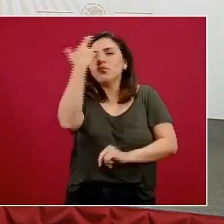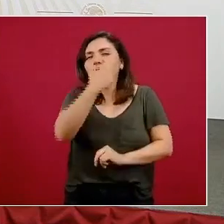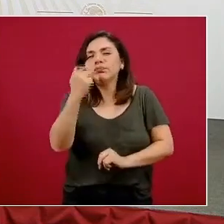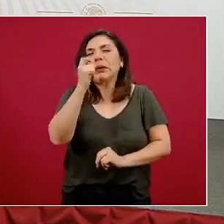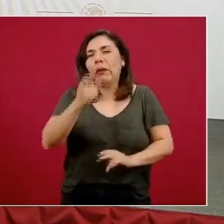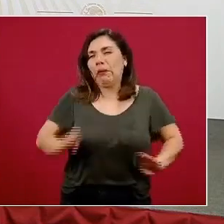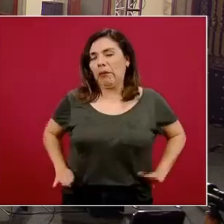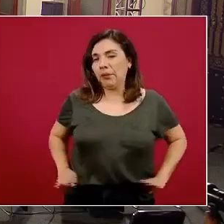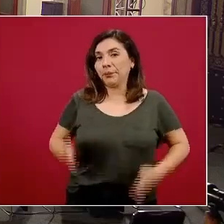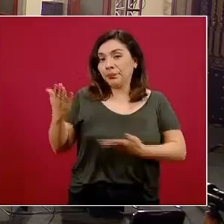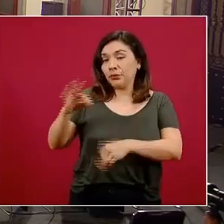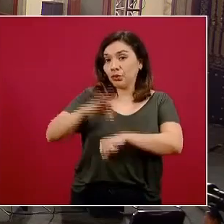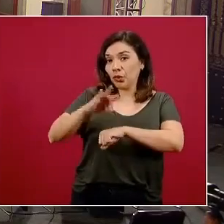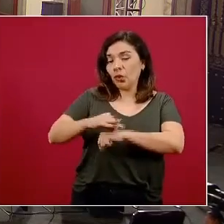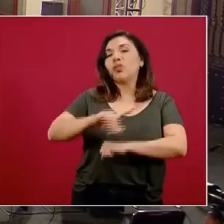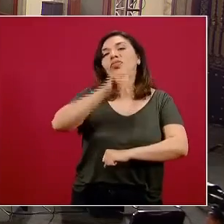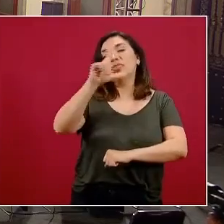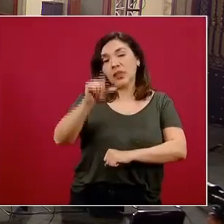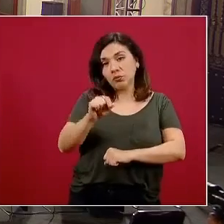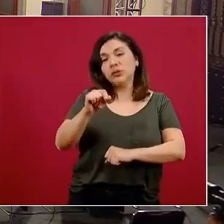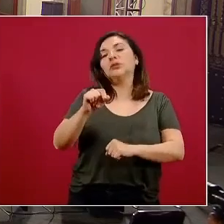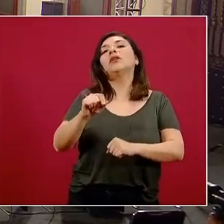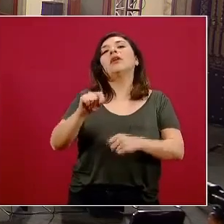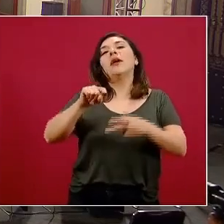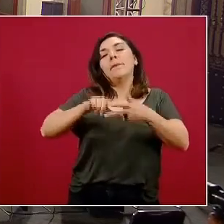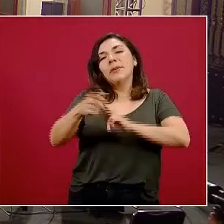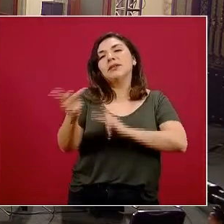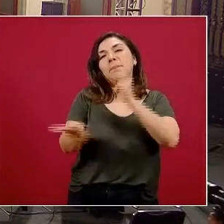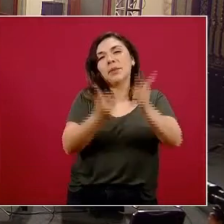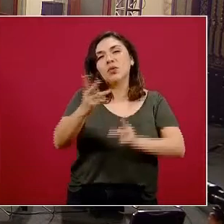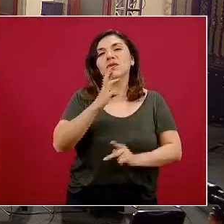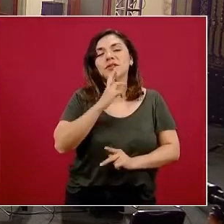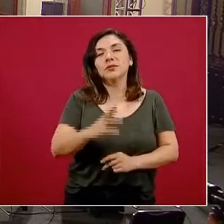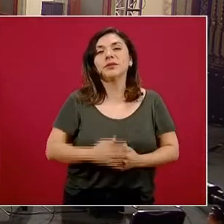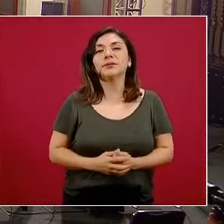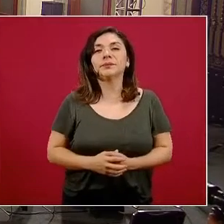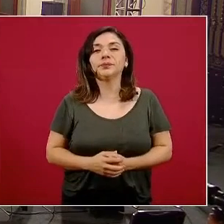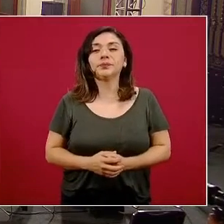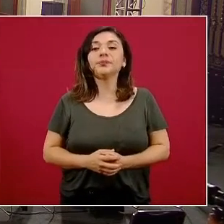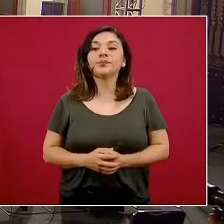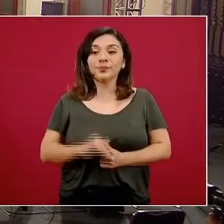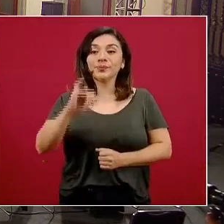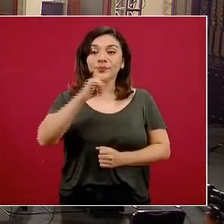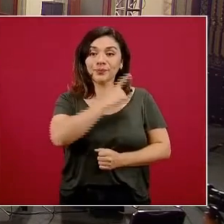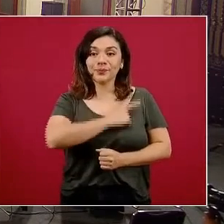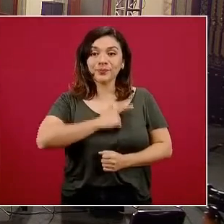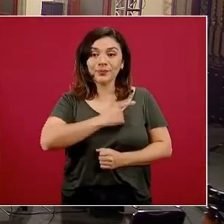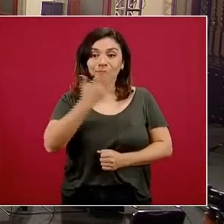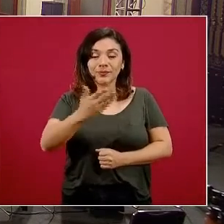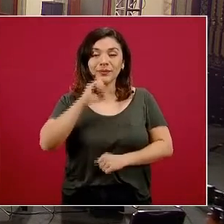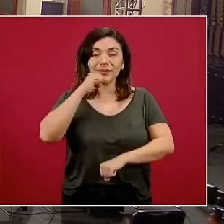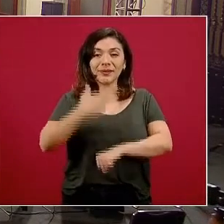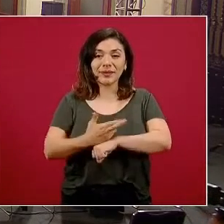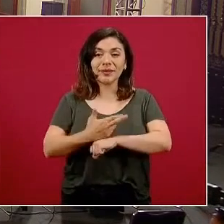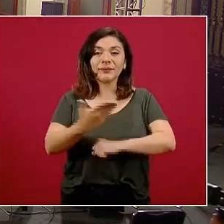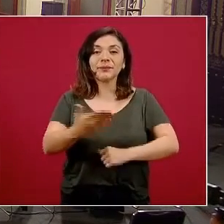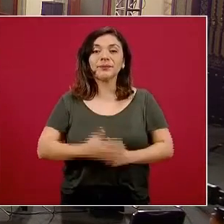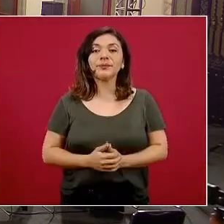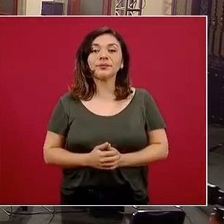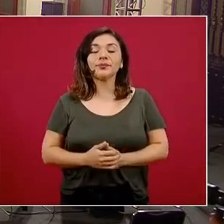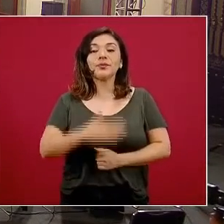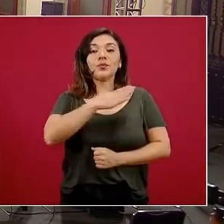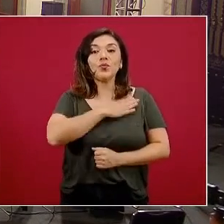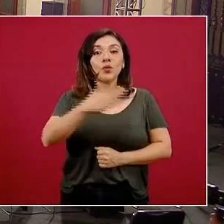amable de presentar, y después abrimos, por supuesto, como siempre, a preguntas y comentarios. Con mucho gusto, señor subsecretario.